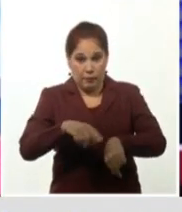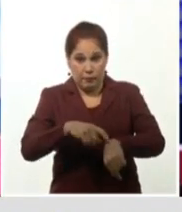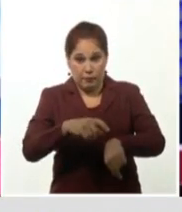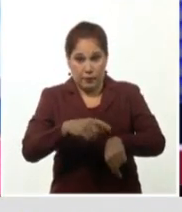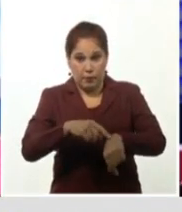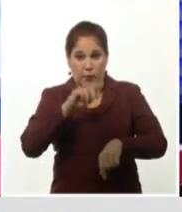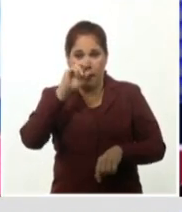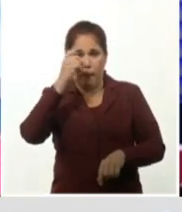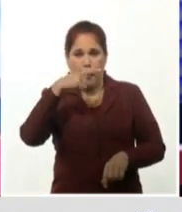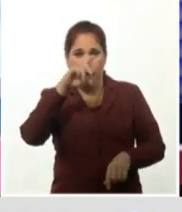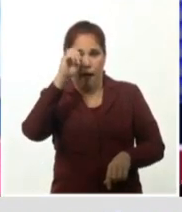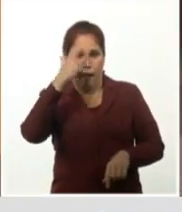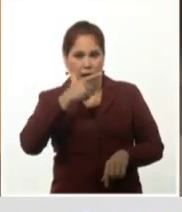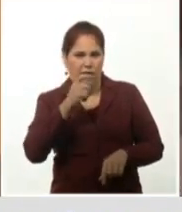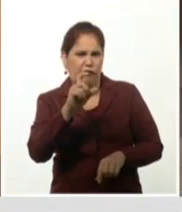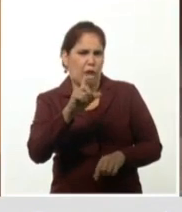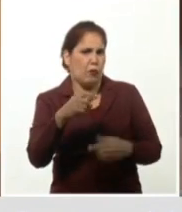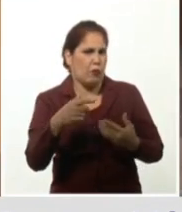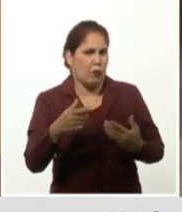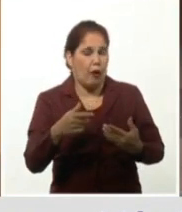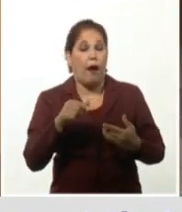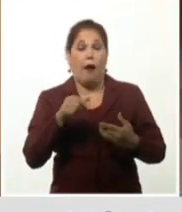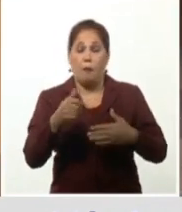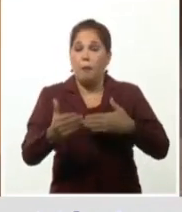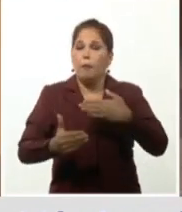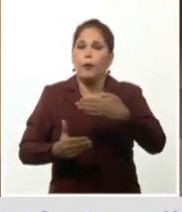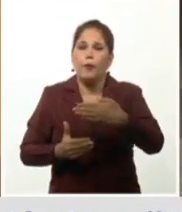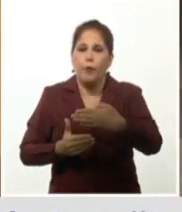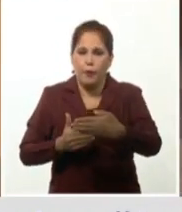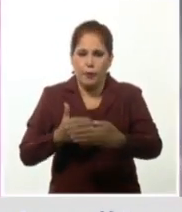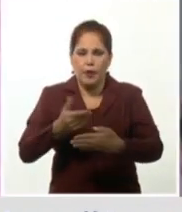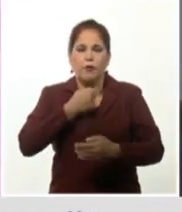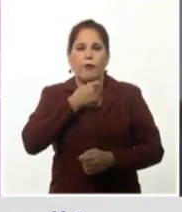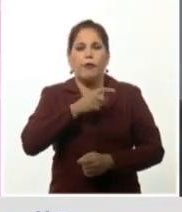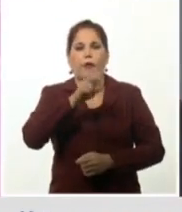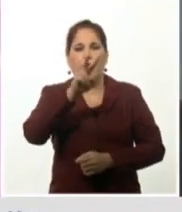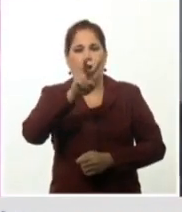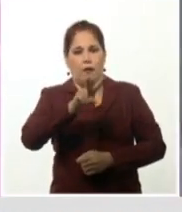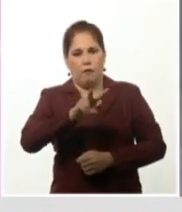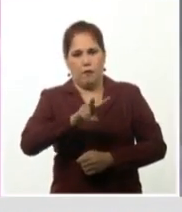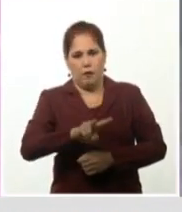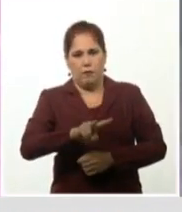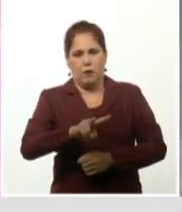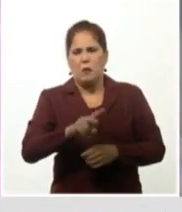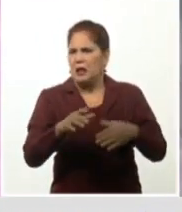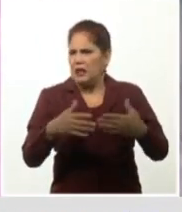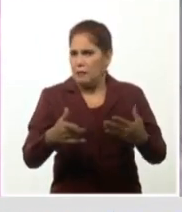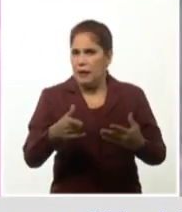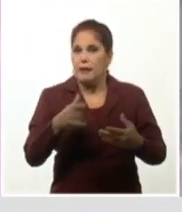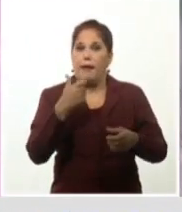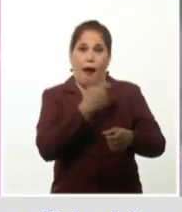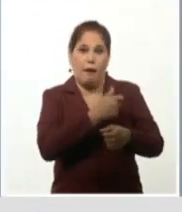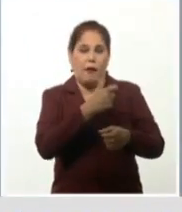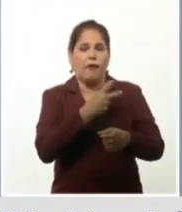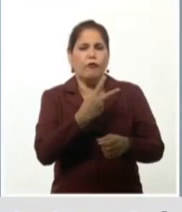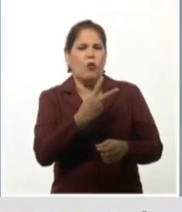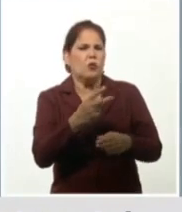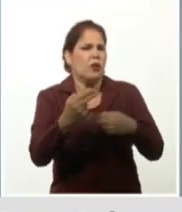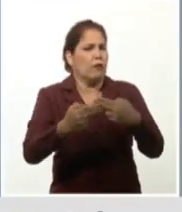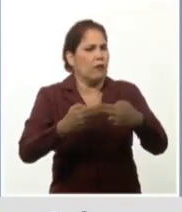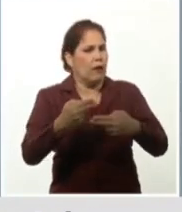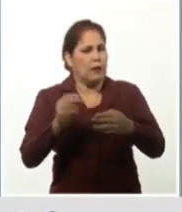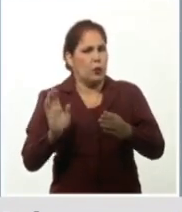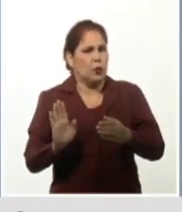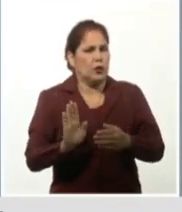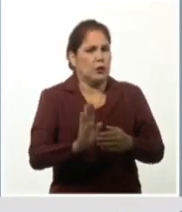ahora? Bueno, nos encontramos, bueno, en un proceso de evaluación de qué ocurre con todos esos voluntarios a lo largo del